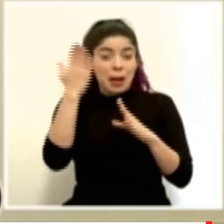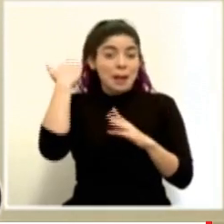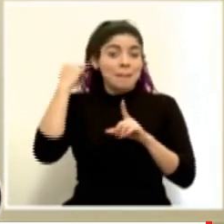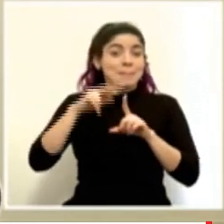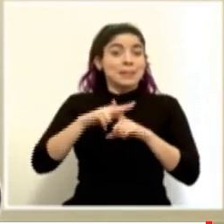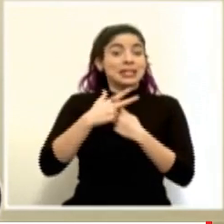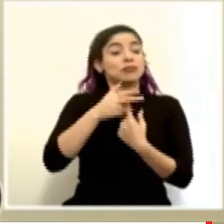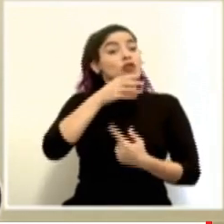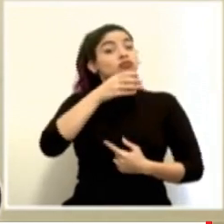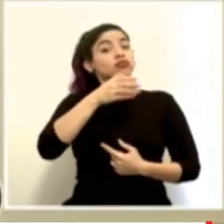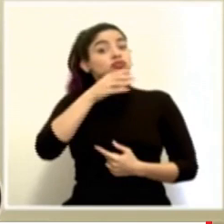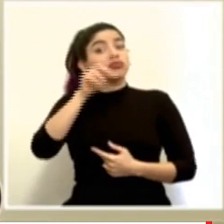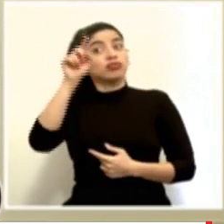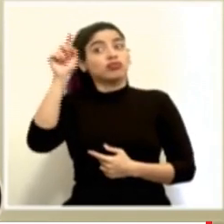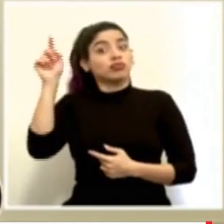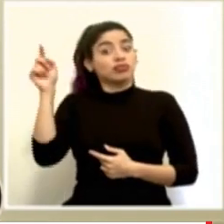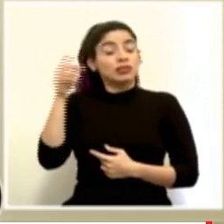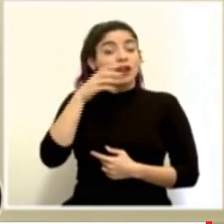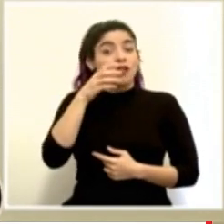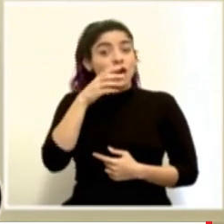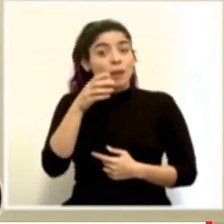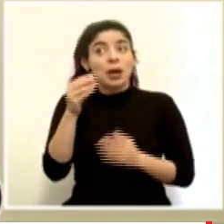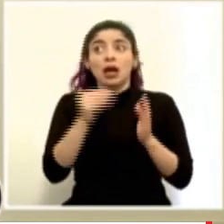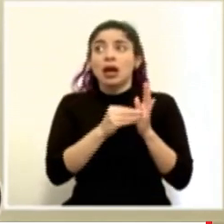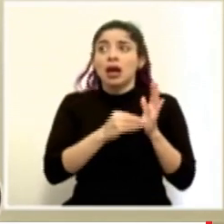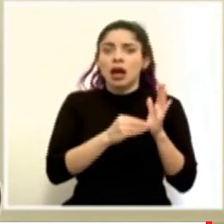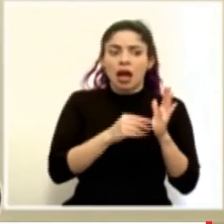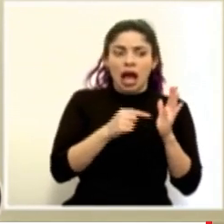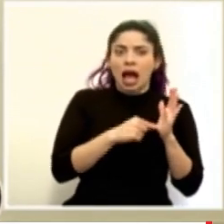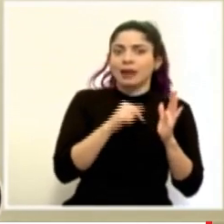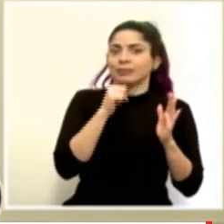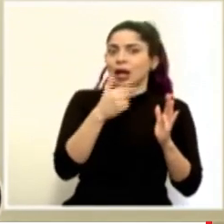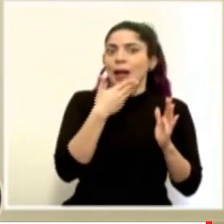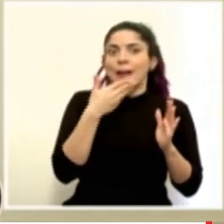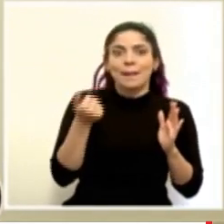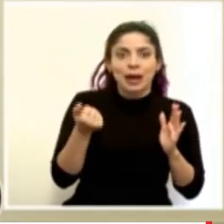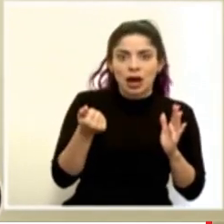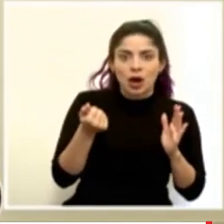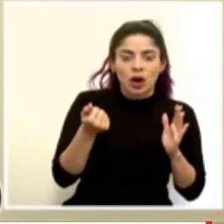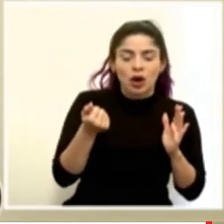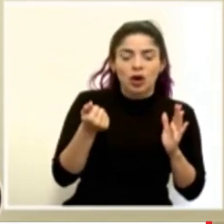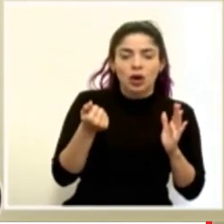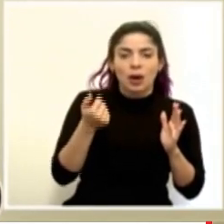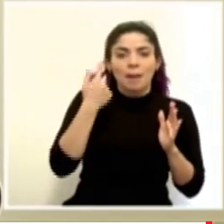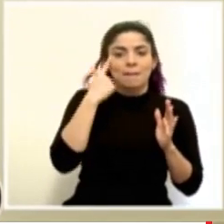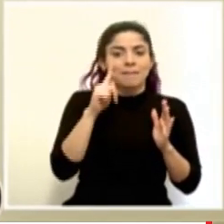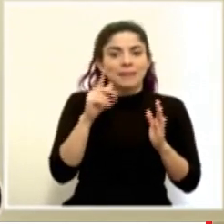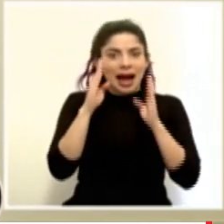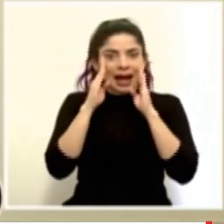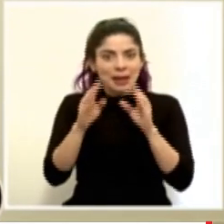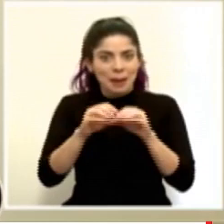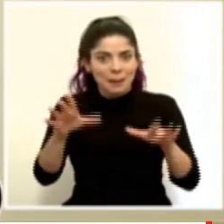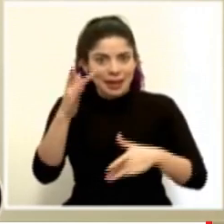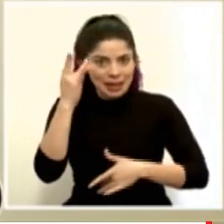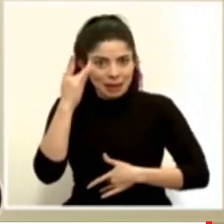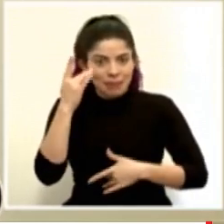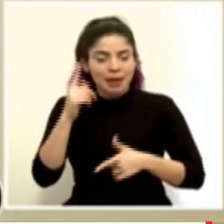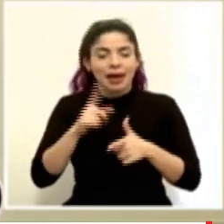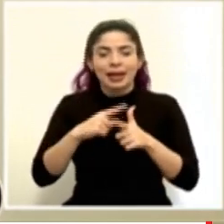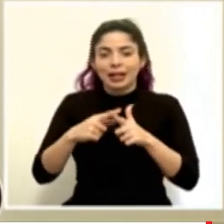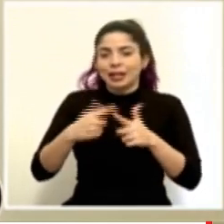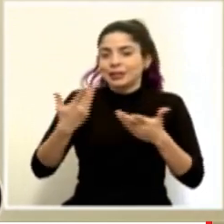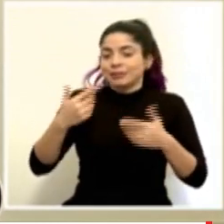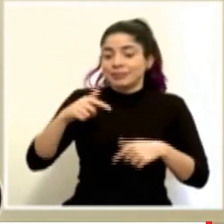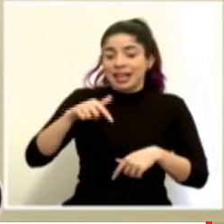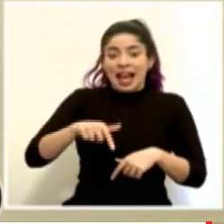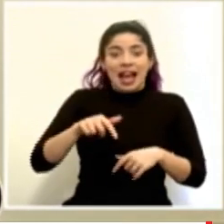inicialmente recomendados por algunas instancias no han sido los mejores indicadores para dar seguimiento a la pandemia. Así que en